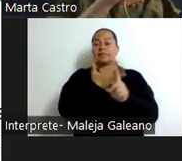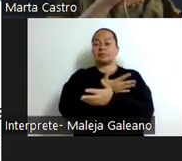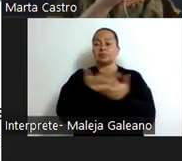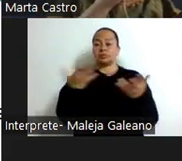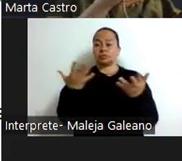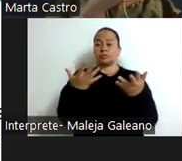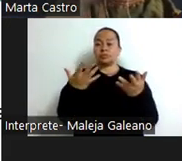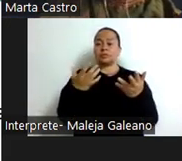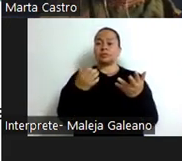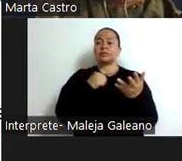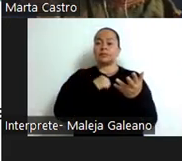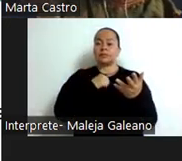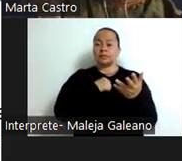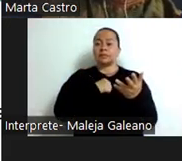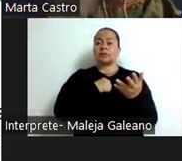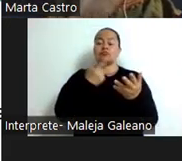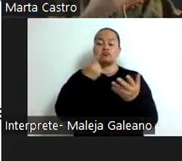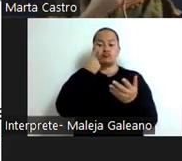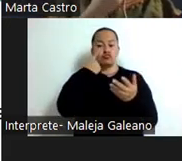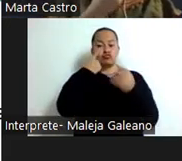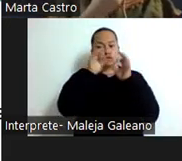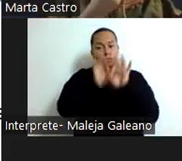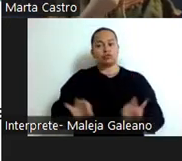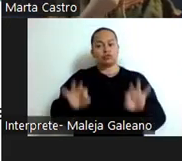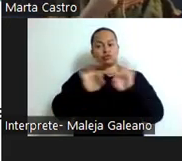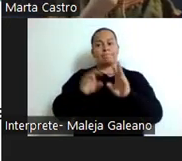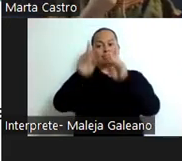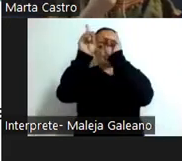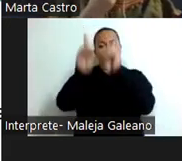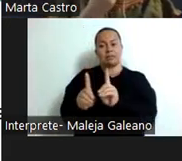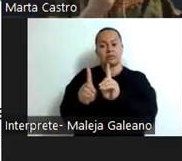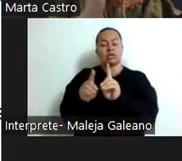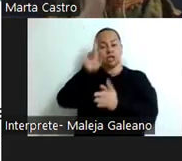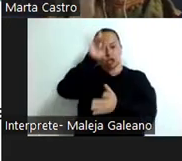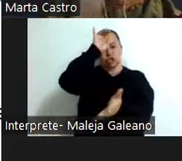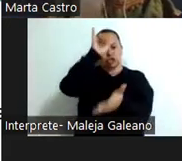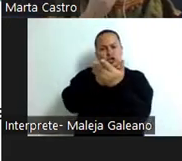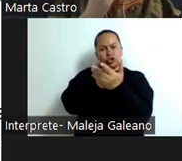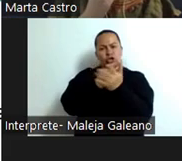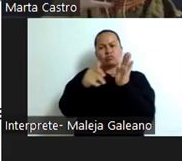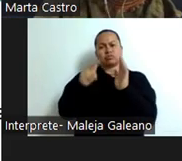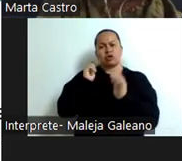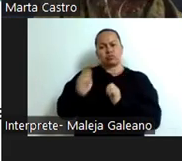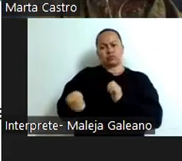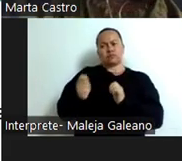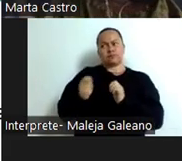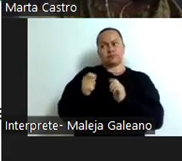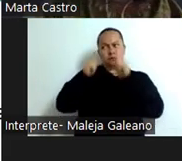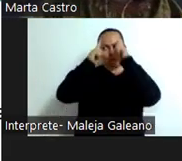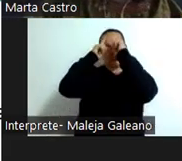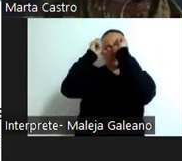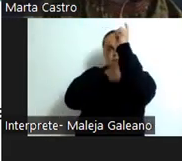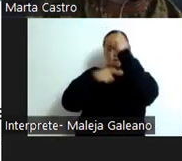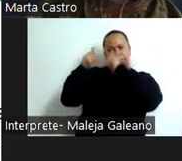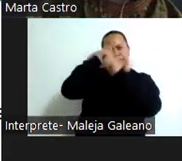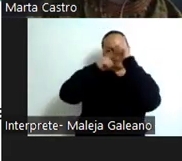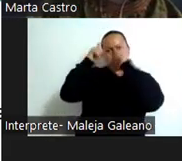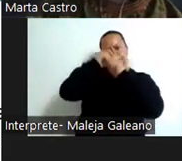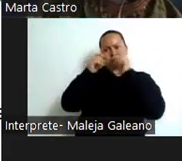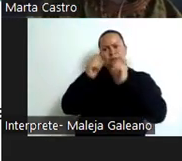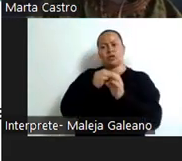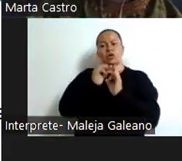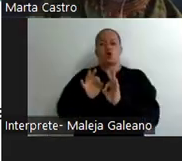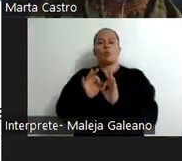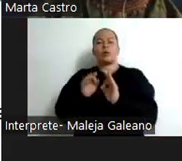que tener en cuenta en estas Decisiones yo creo que es muy relevante que la corte también se cuestione esto Más allá de el tema